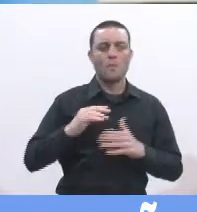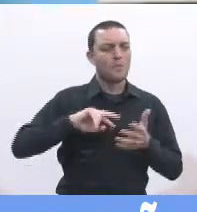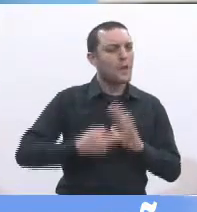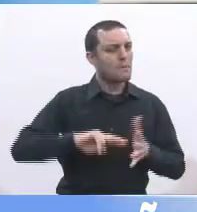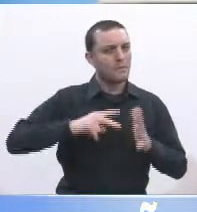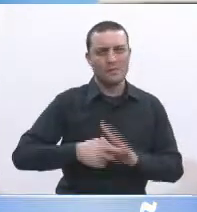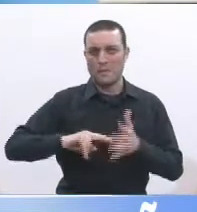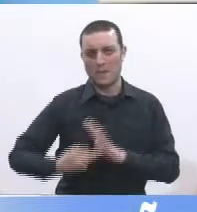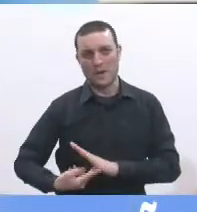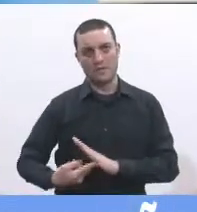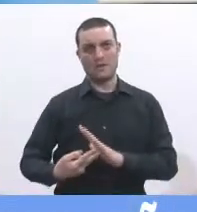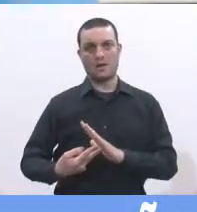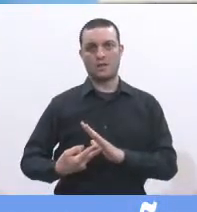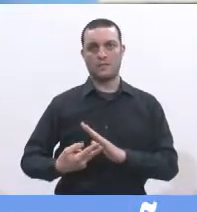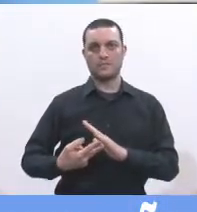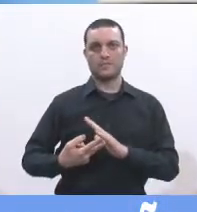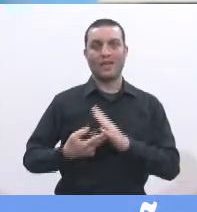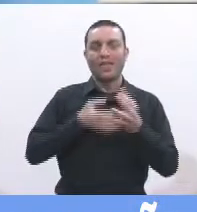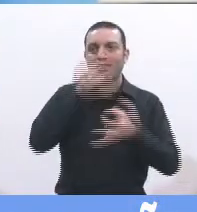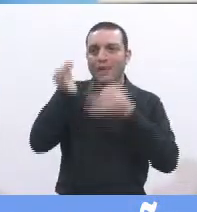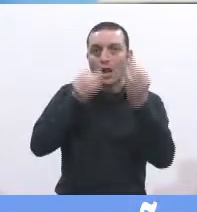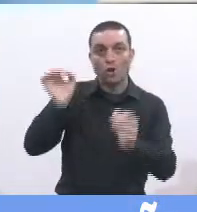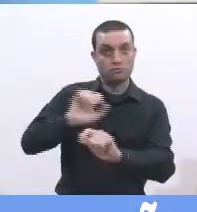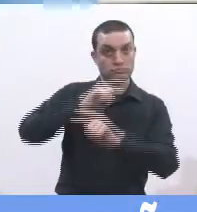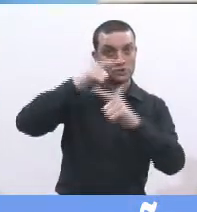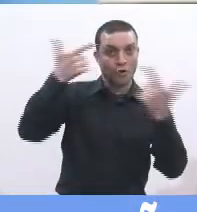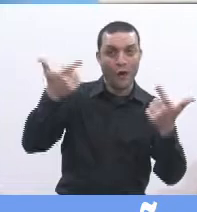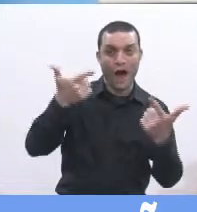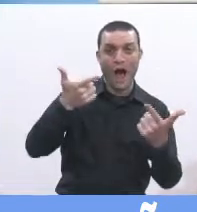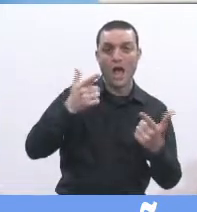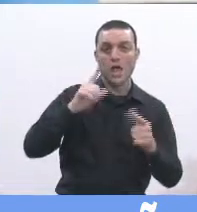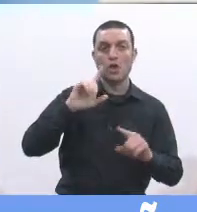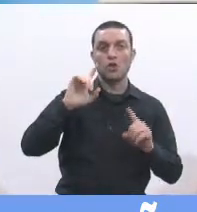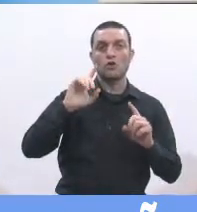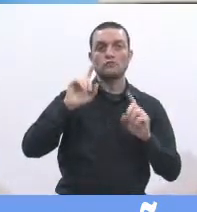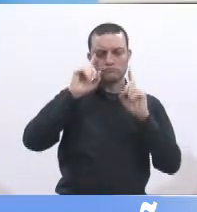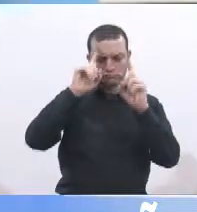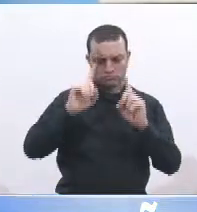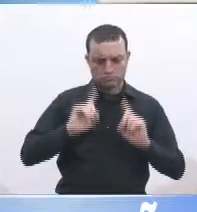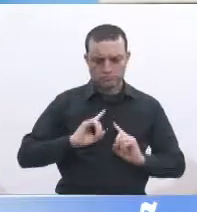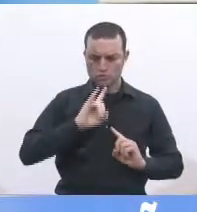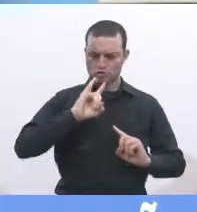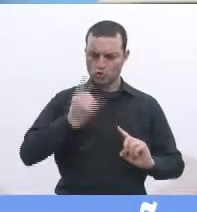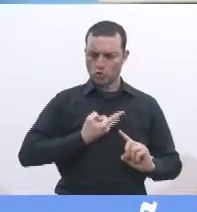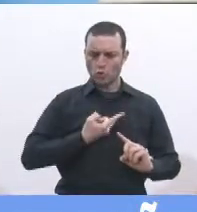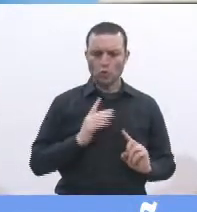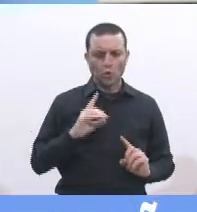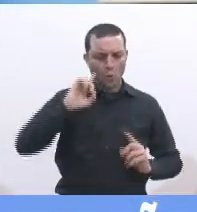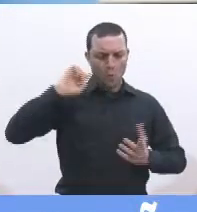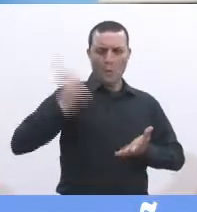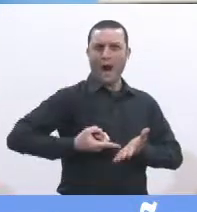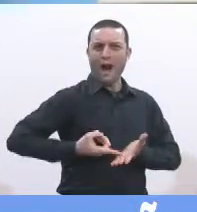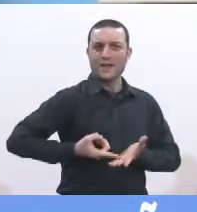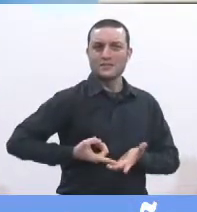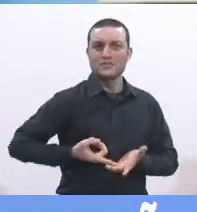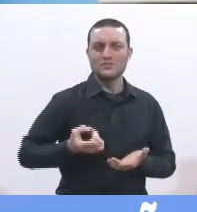Argentina. Sin diálogo, unilateralmente, sin consenso, lastimando y agrediendo y buscando